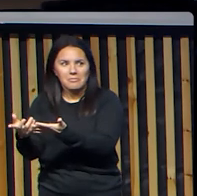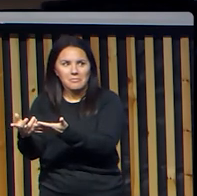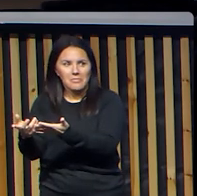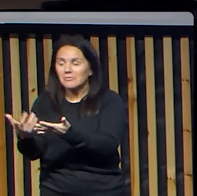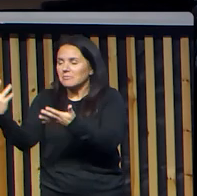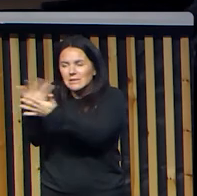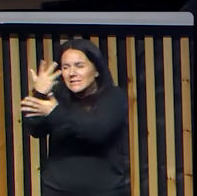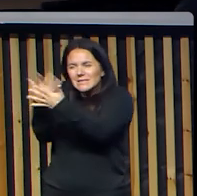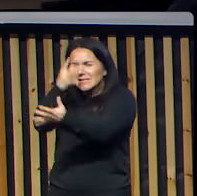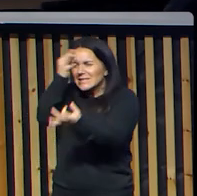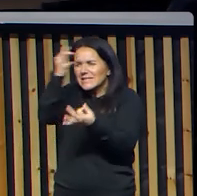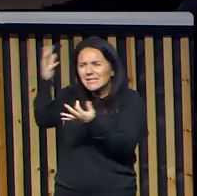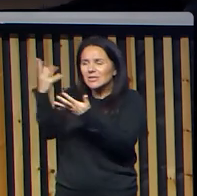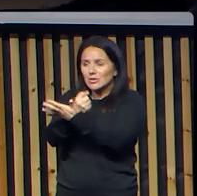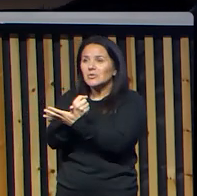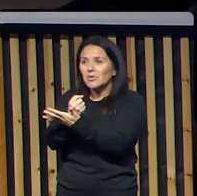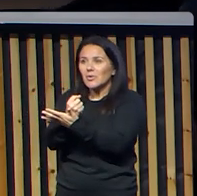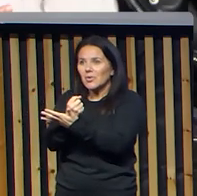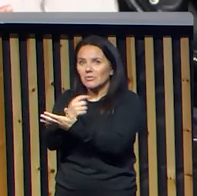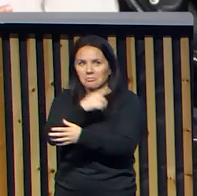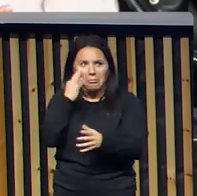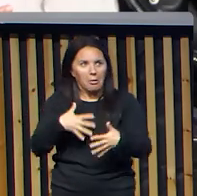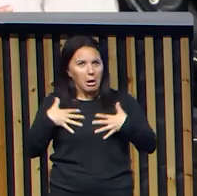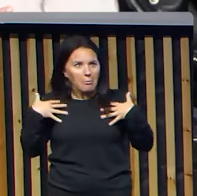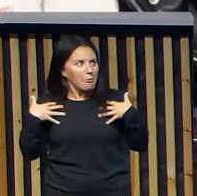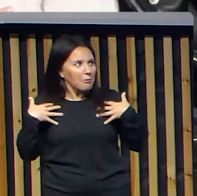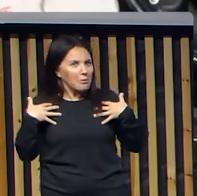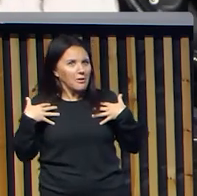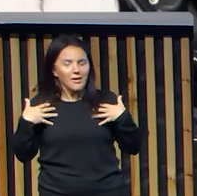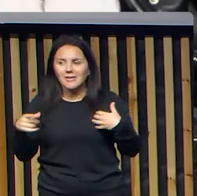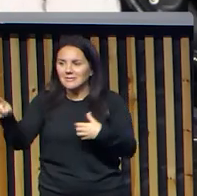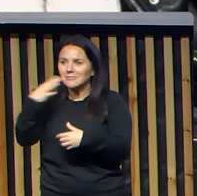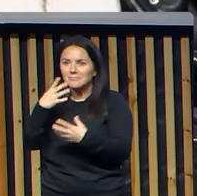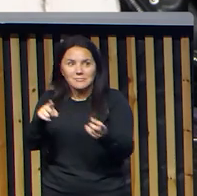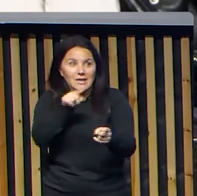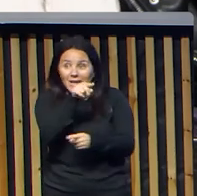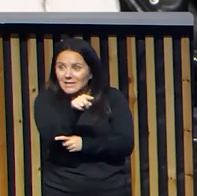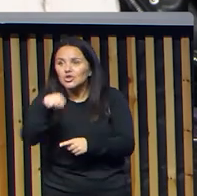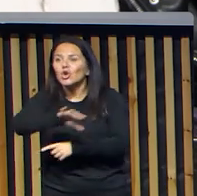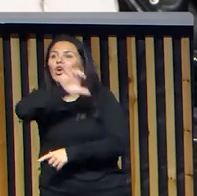esto es Europa estoy estoy otra liga estoy admirada